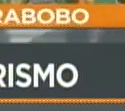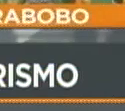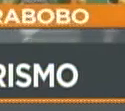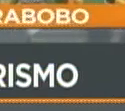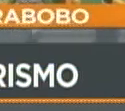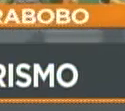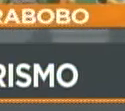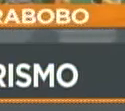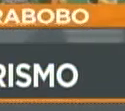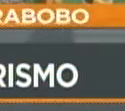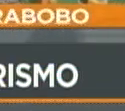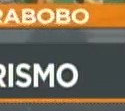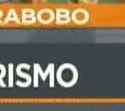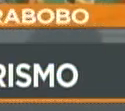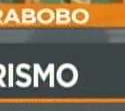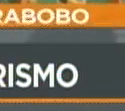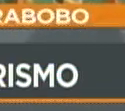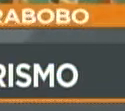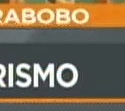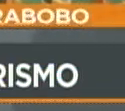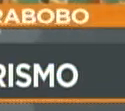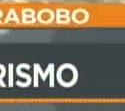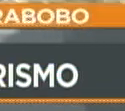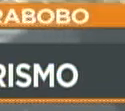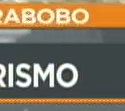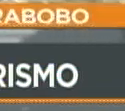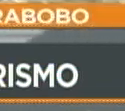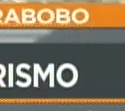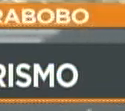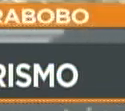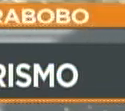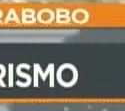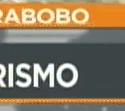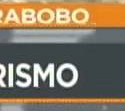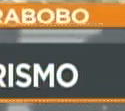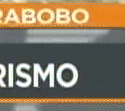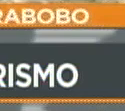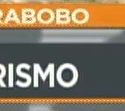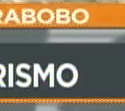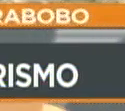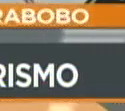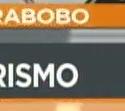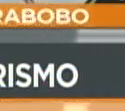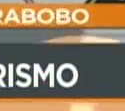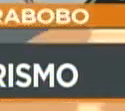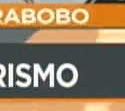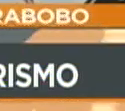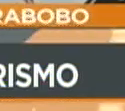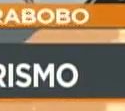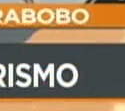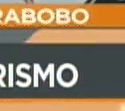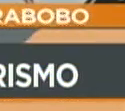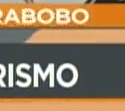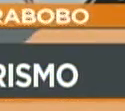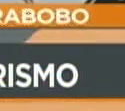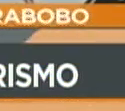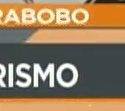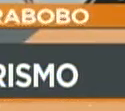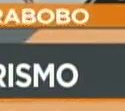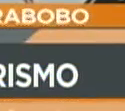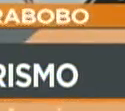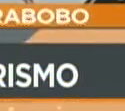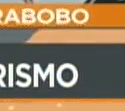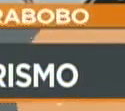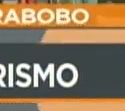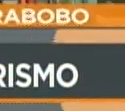solamente de los cantores, los que asumimos un discurso político, sino que estamos hablando de que todas las expresiones culturales de nuestro país tienen que migrar y dar